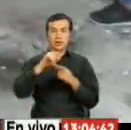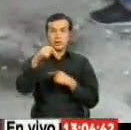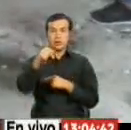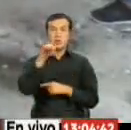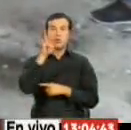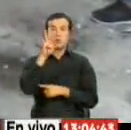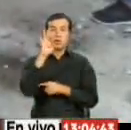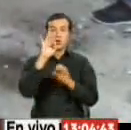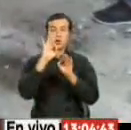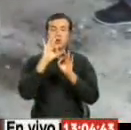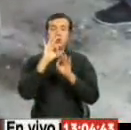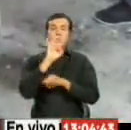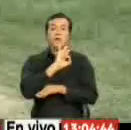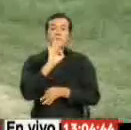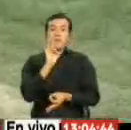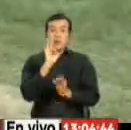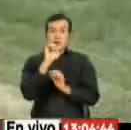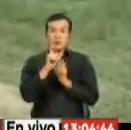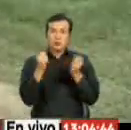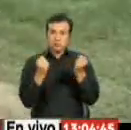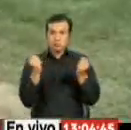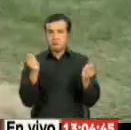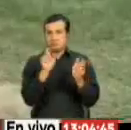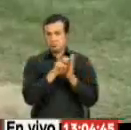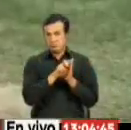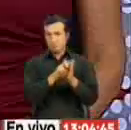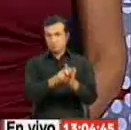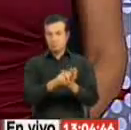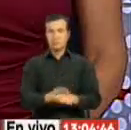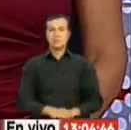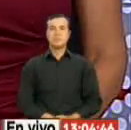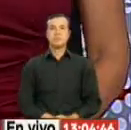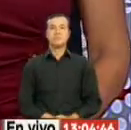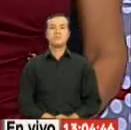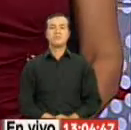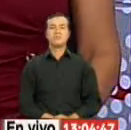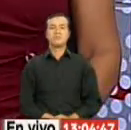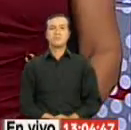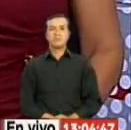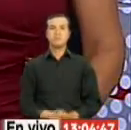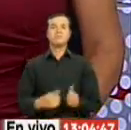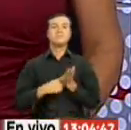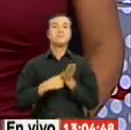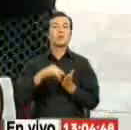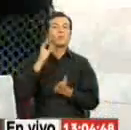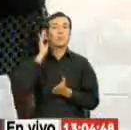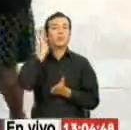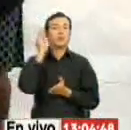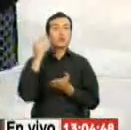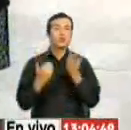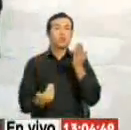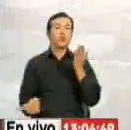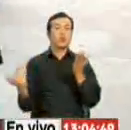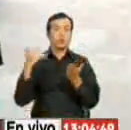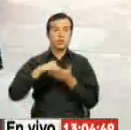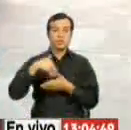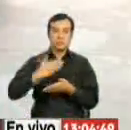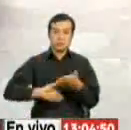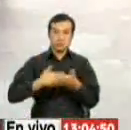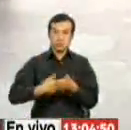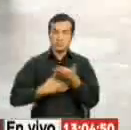4 de febrero para telediario reportó valeria villarroel el foro de mujeres entregó nuevamente la documentación